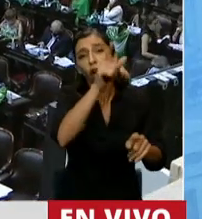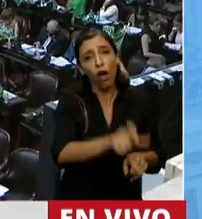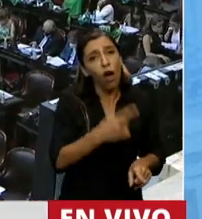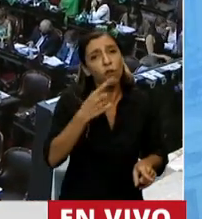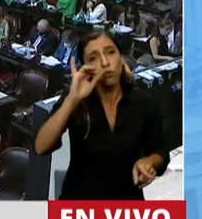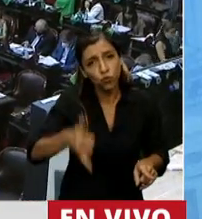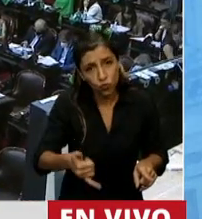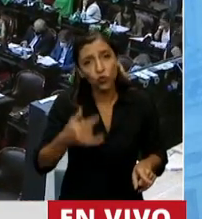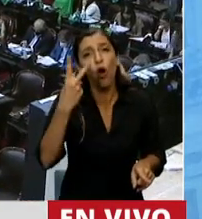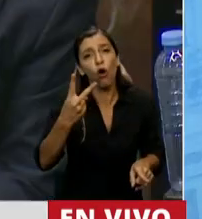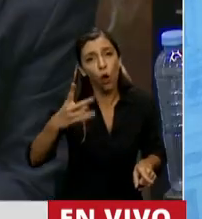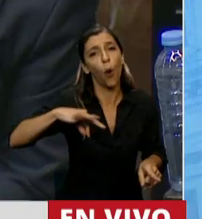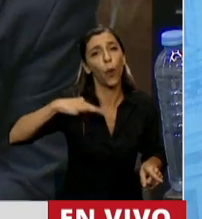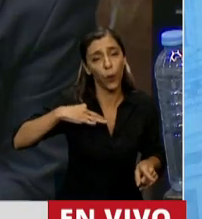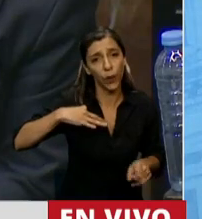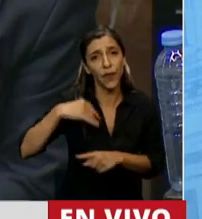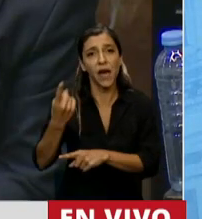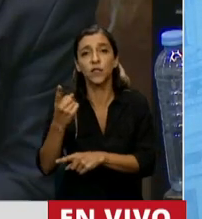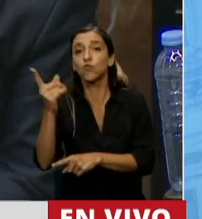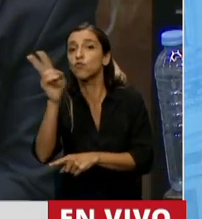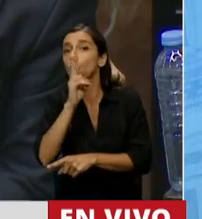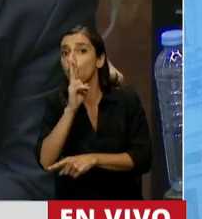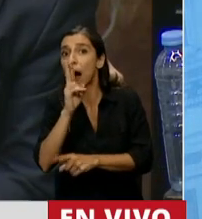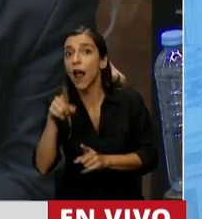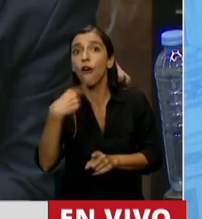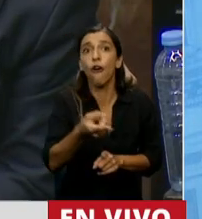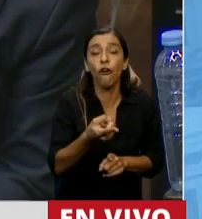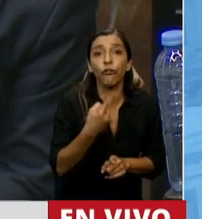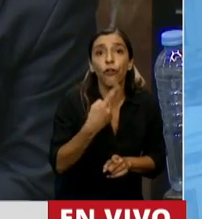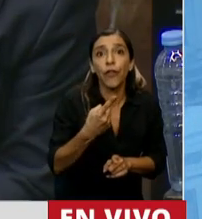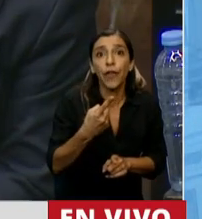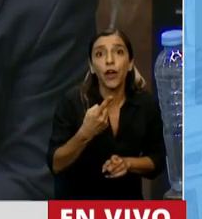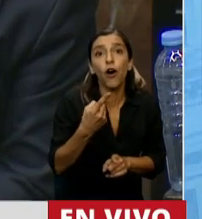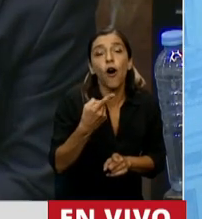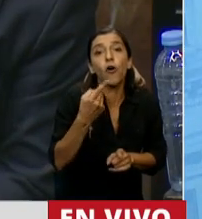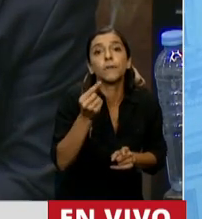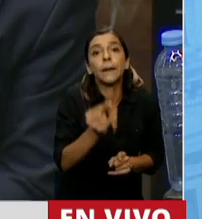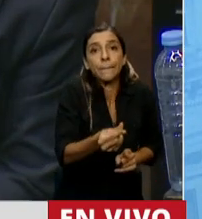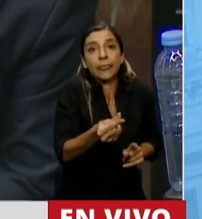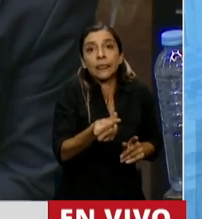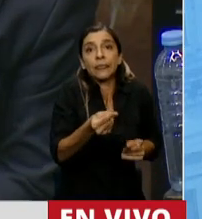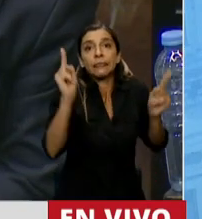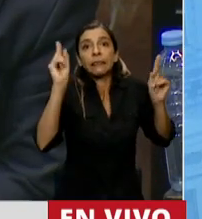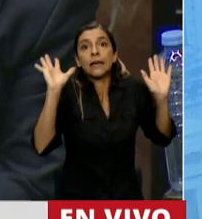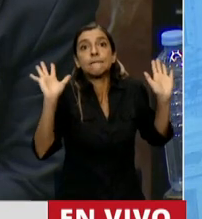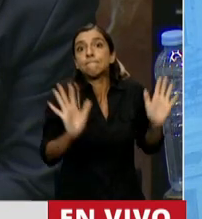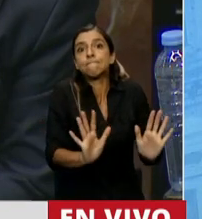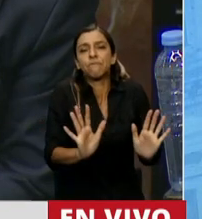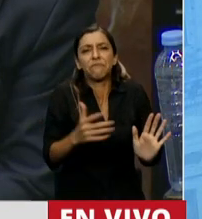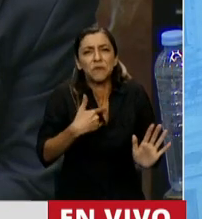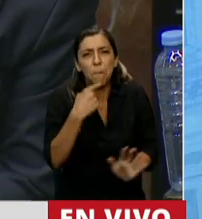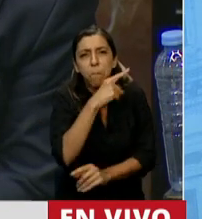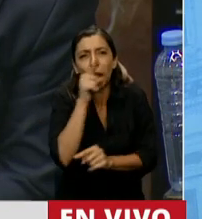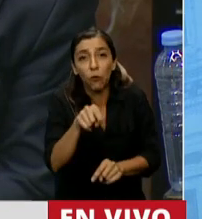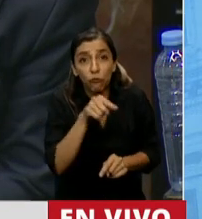la mujer y lo otro lo definió como un fenómeno. Ahora, díganme ustedes, ¿qué clase de